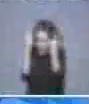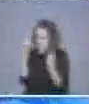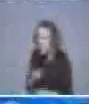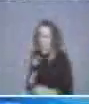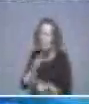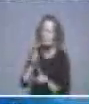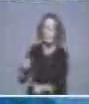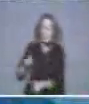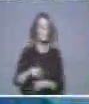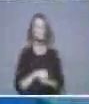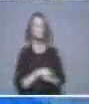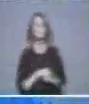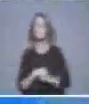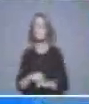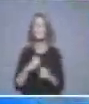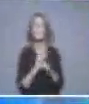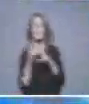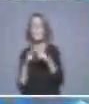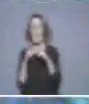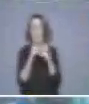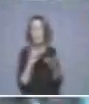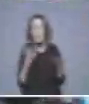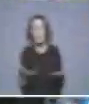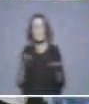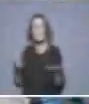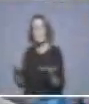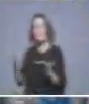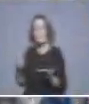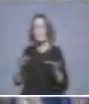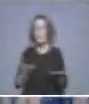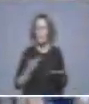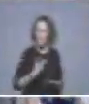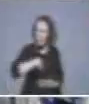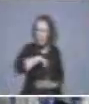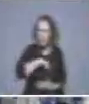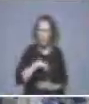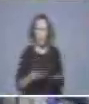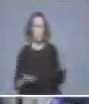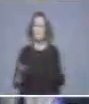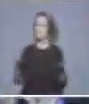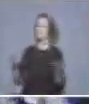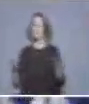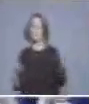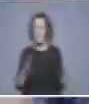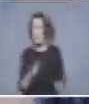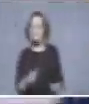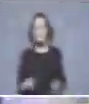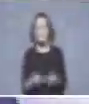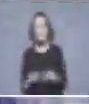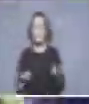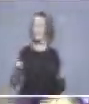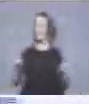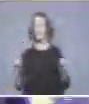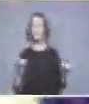actuar. En la sociedad hoy en día, somos los equilibristas. Siempre en un